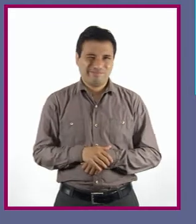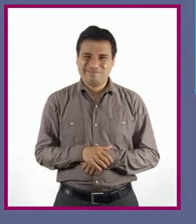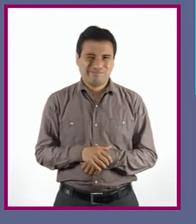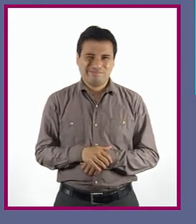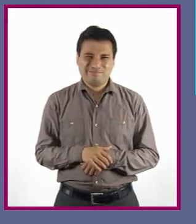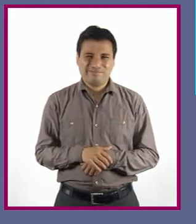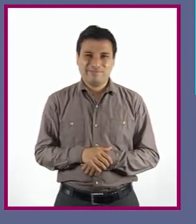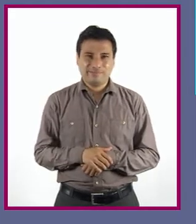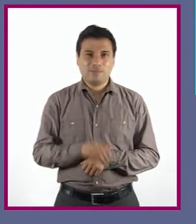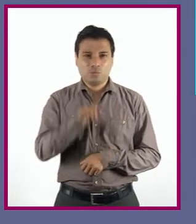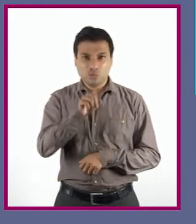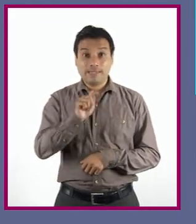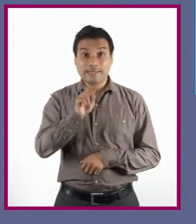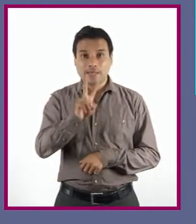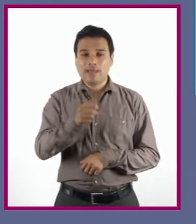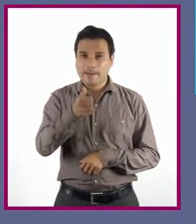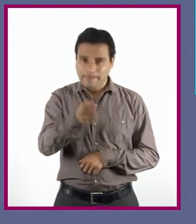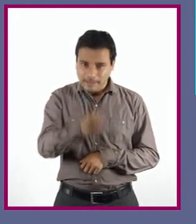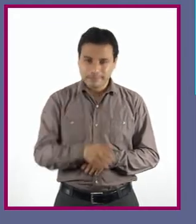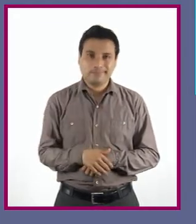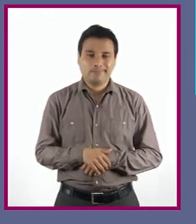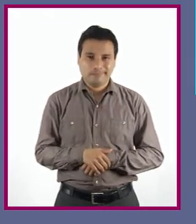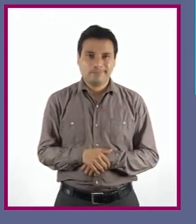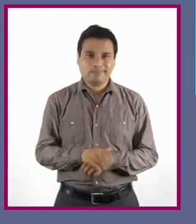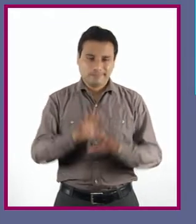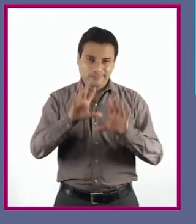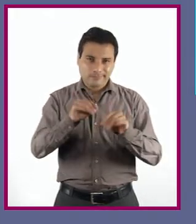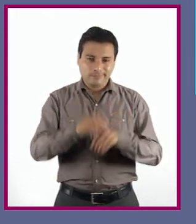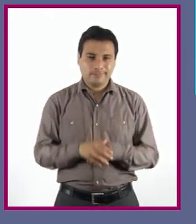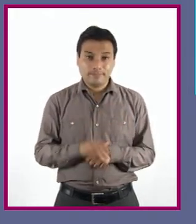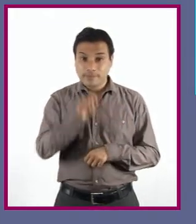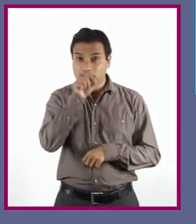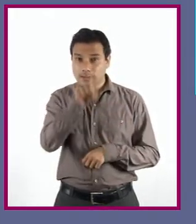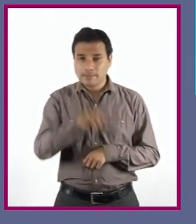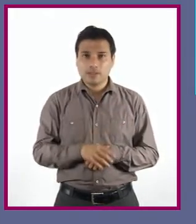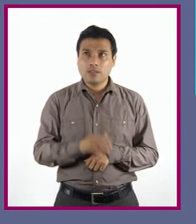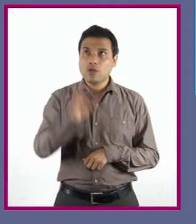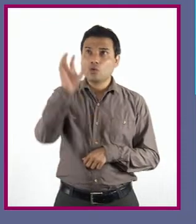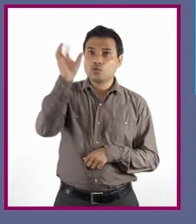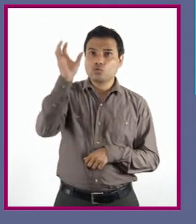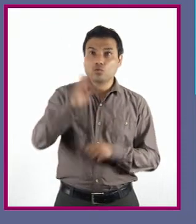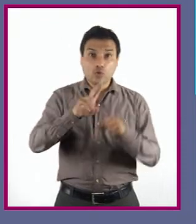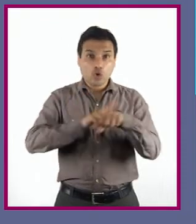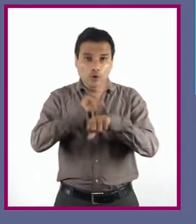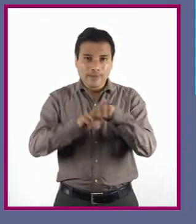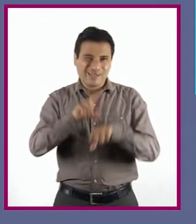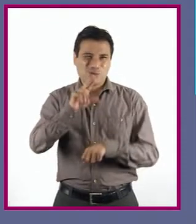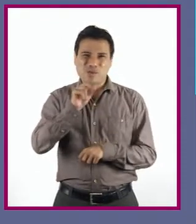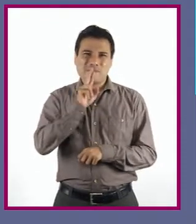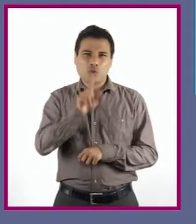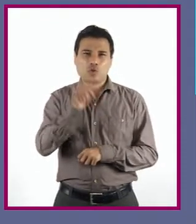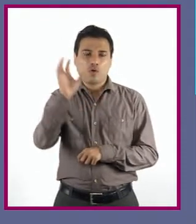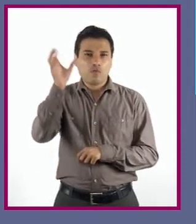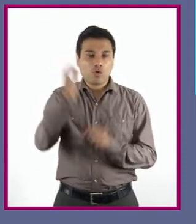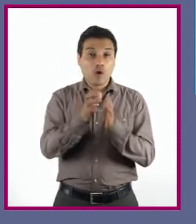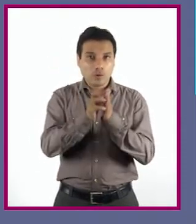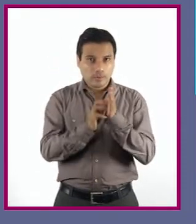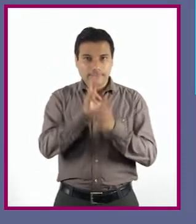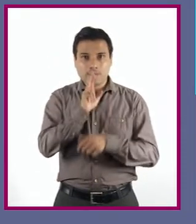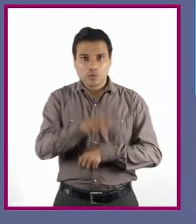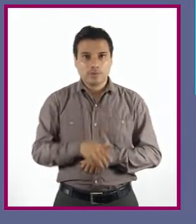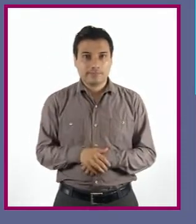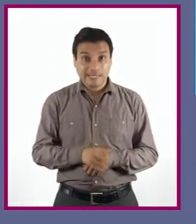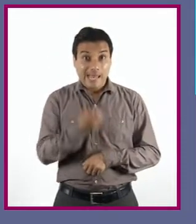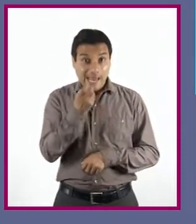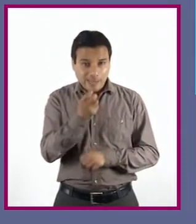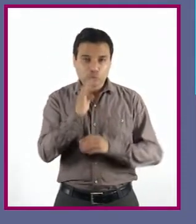nadie. Apaga la televisión cuando no la estés viendo. Cambia los focos comunes por focos ahorradores. Así contribuirás a